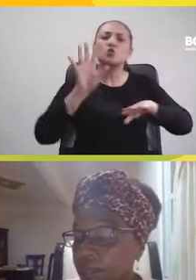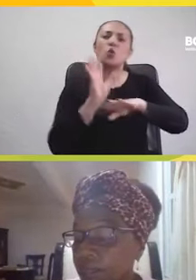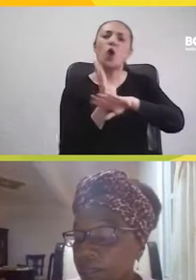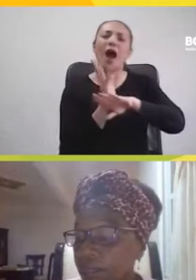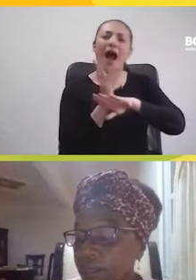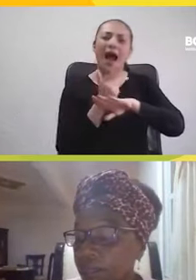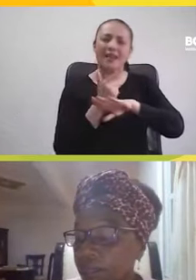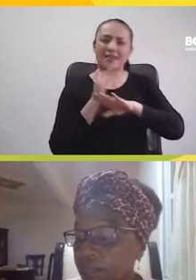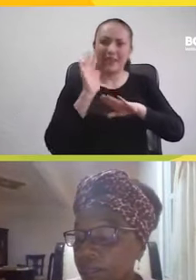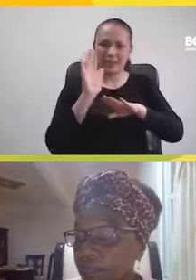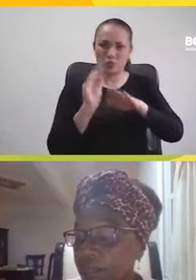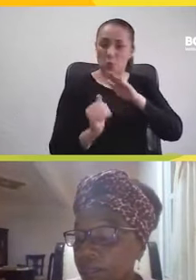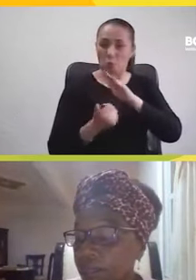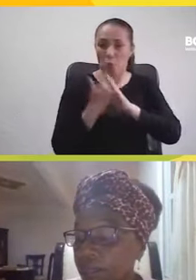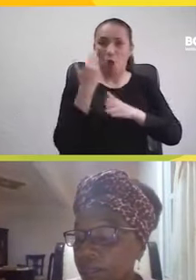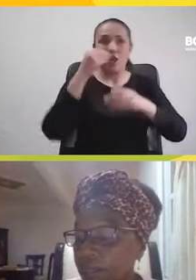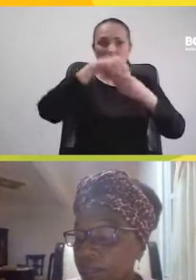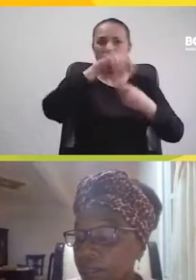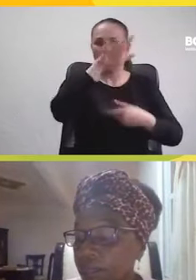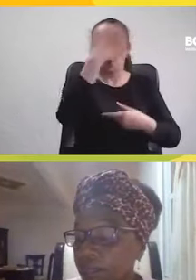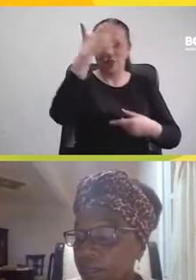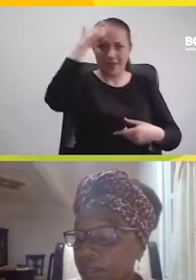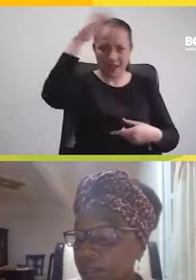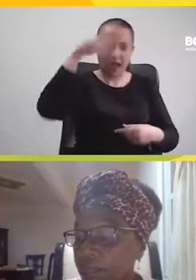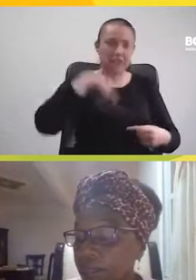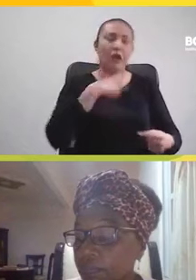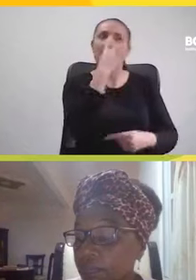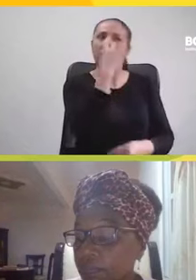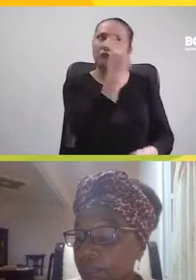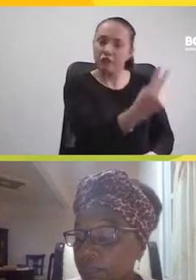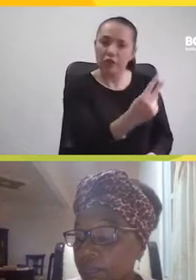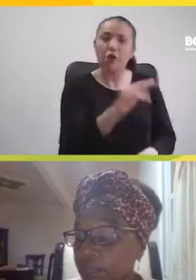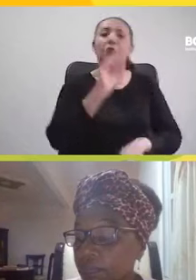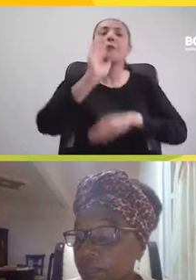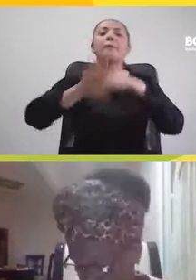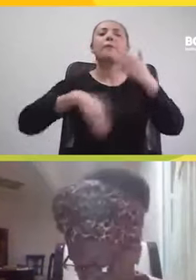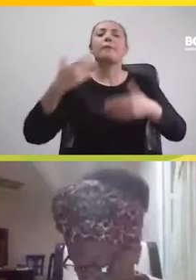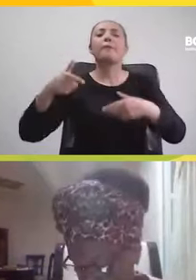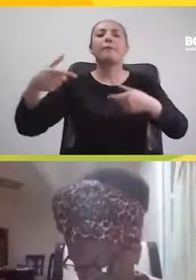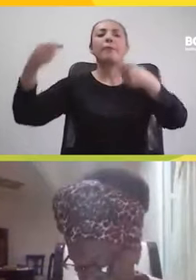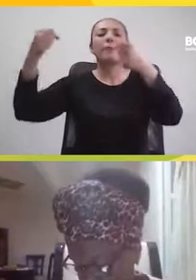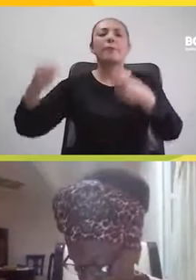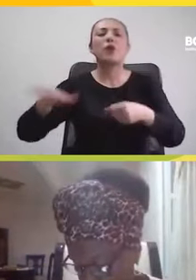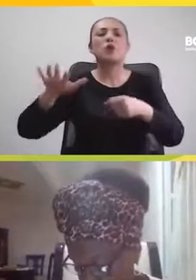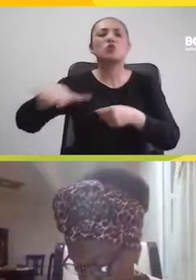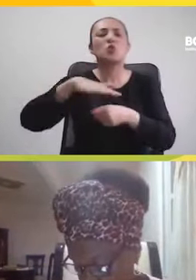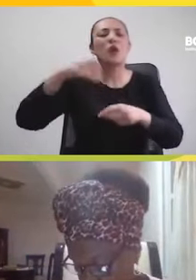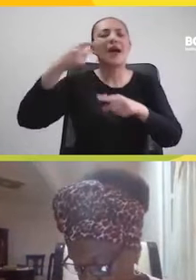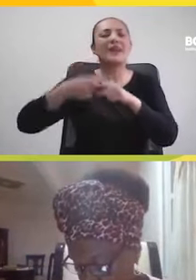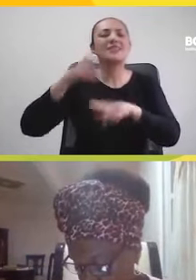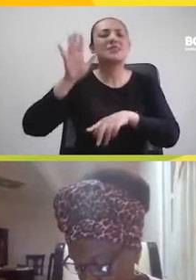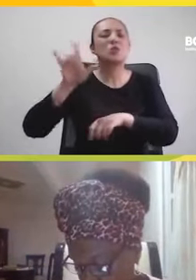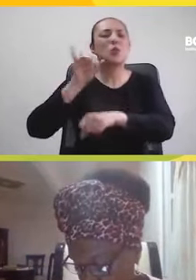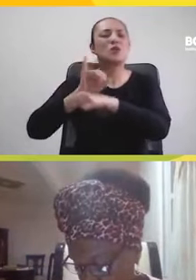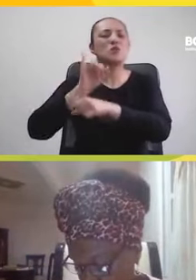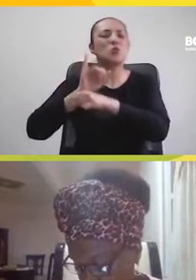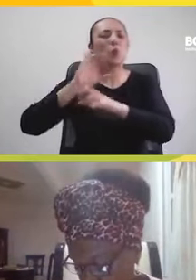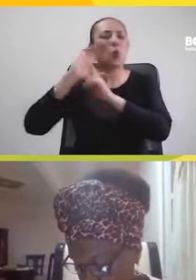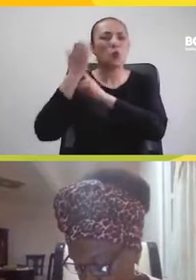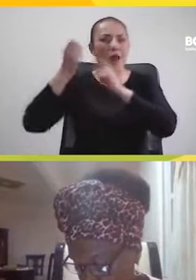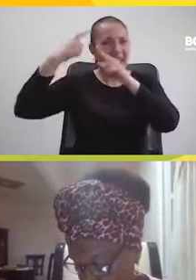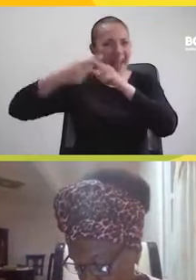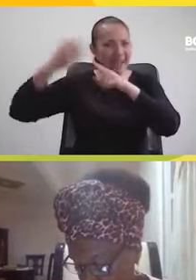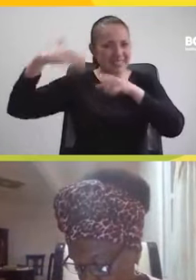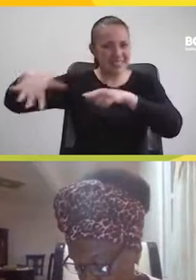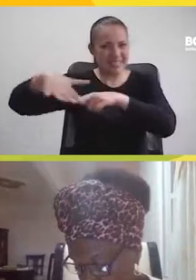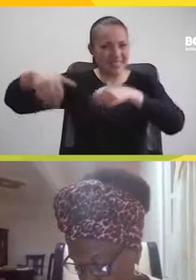Cartagena. Luego lo vi el día siguiente en la sede donde funcionaba el Instituto de Cultura, porque para esa época